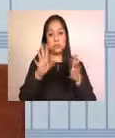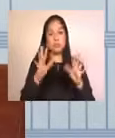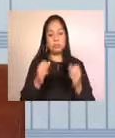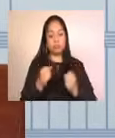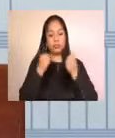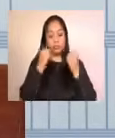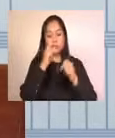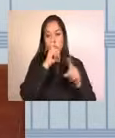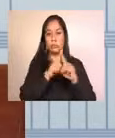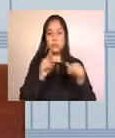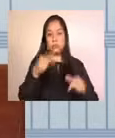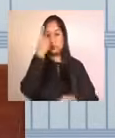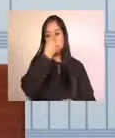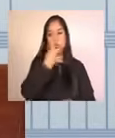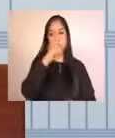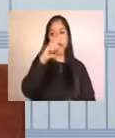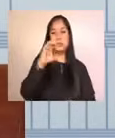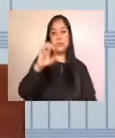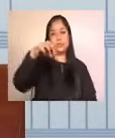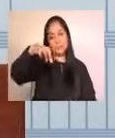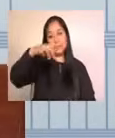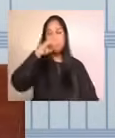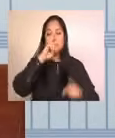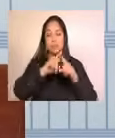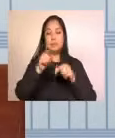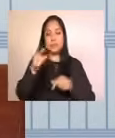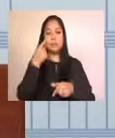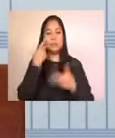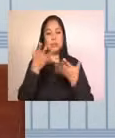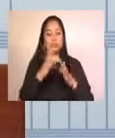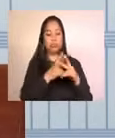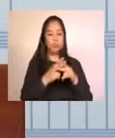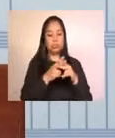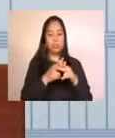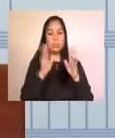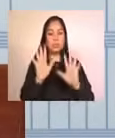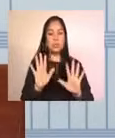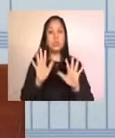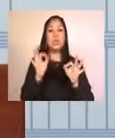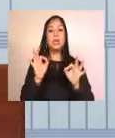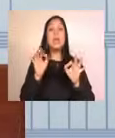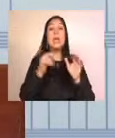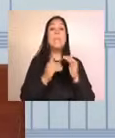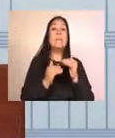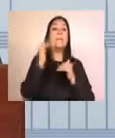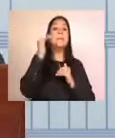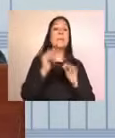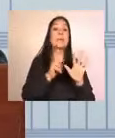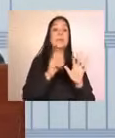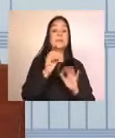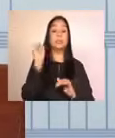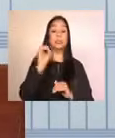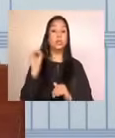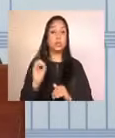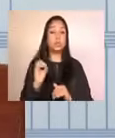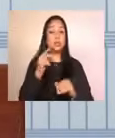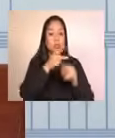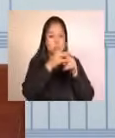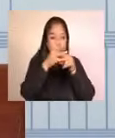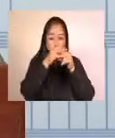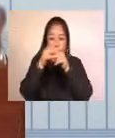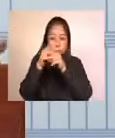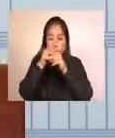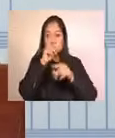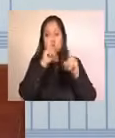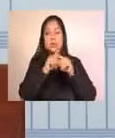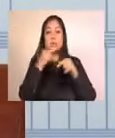Coordinación Ejecutiva de la Presidencia. Va a haber un aumento del 60% en cuanto a los supervisores y también la dotación de